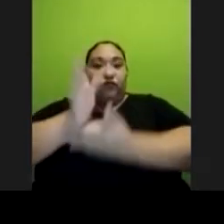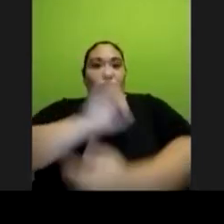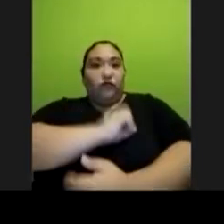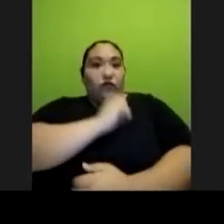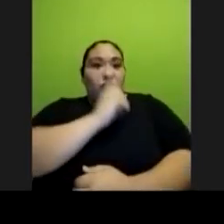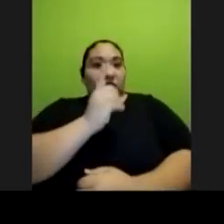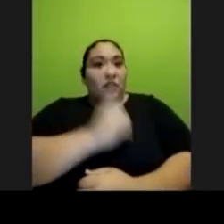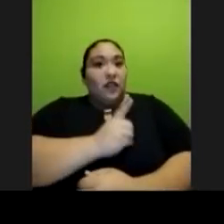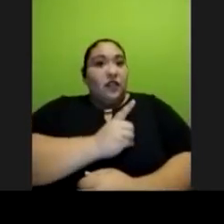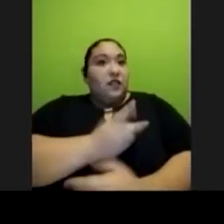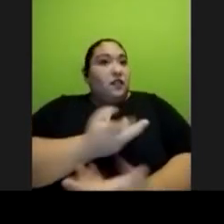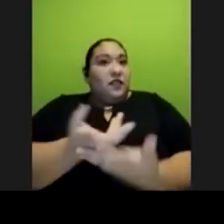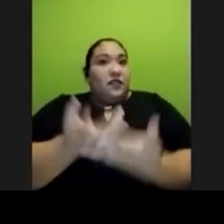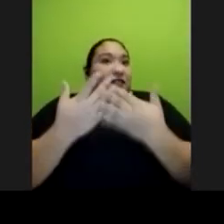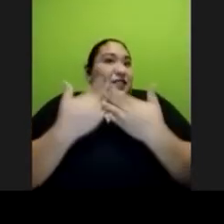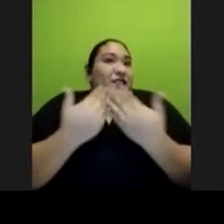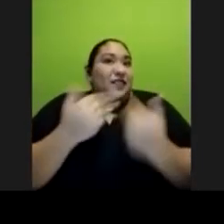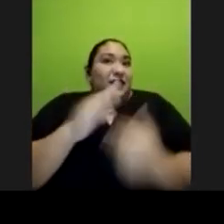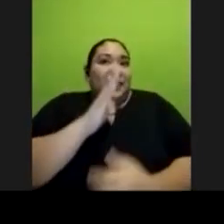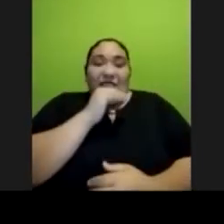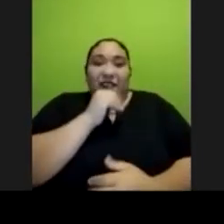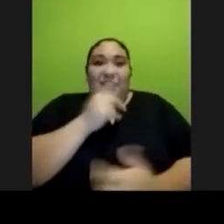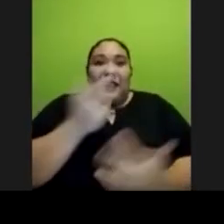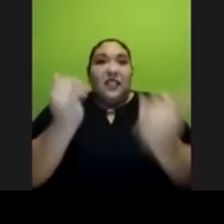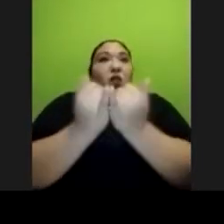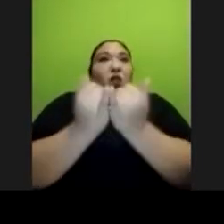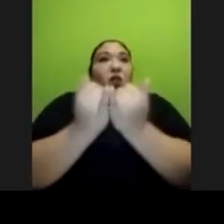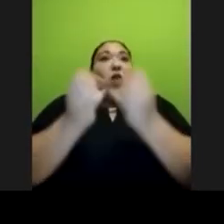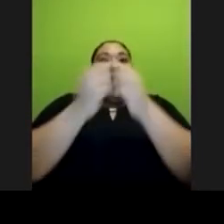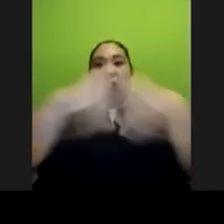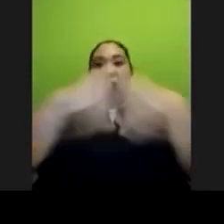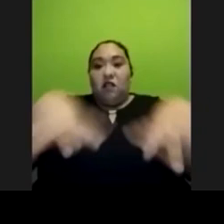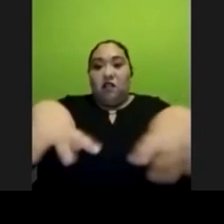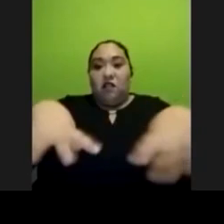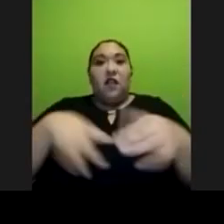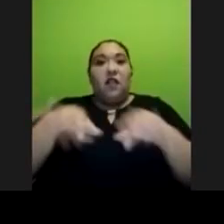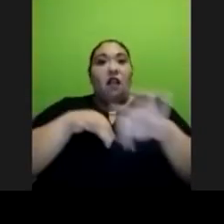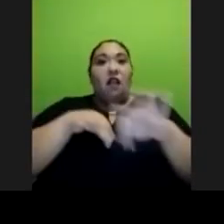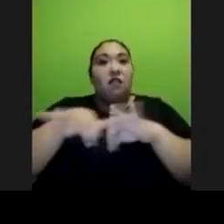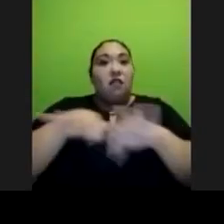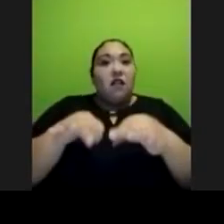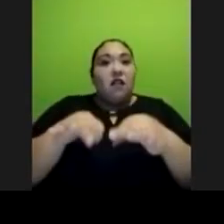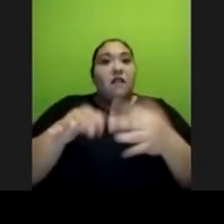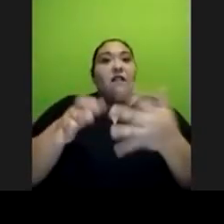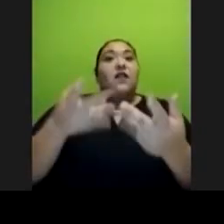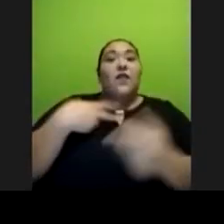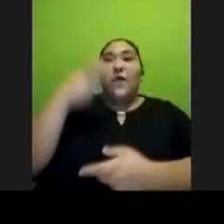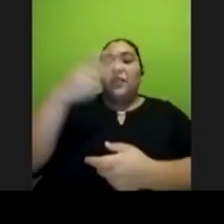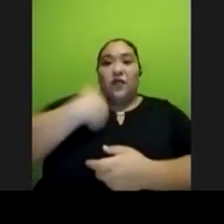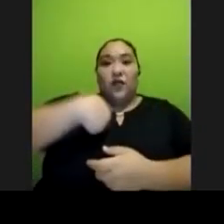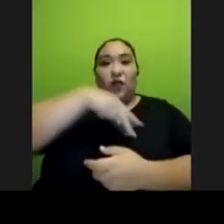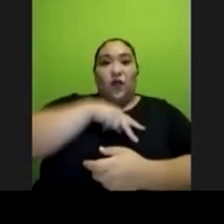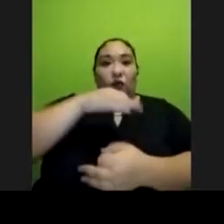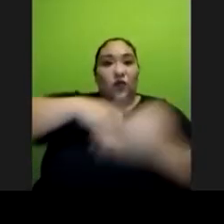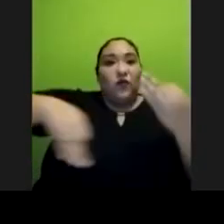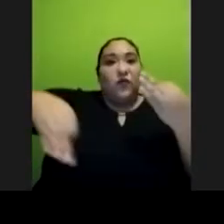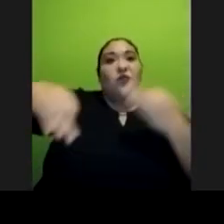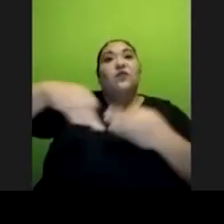empleo, el hecho que estamos todos confinados en nuestras casas y eso